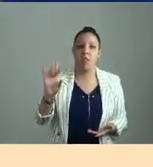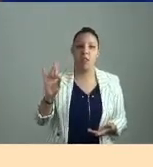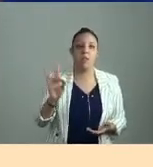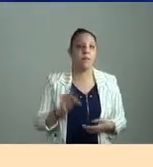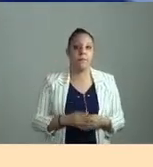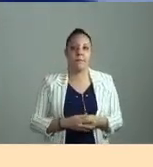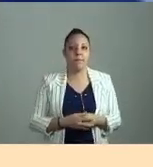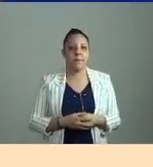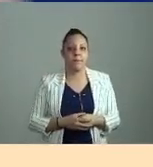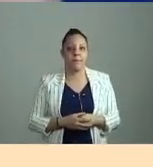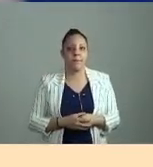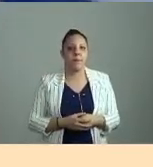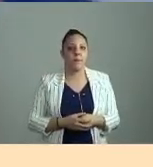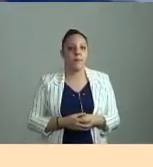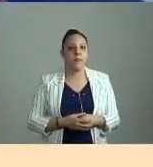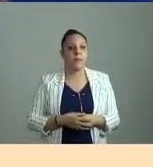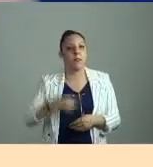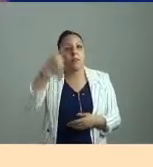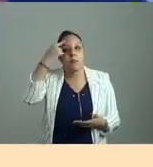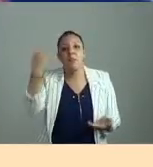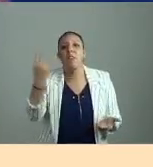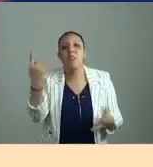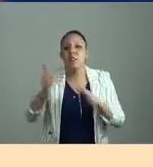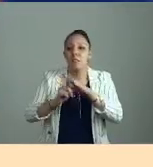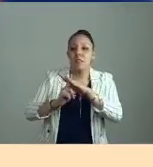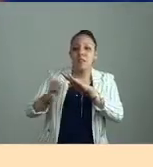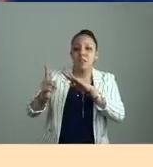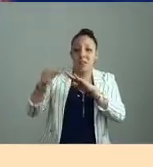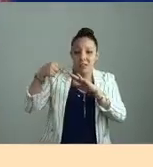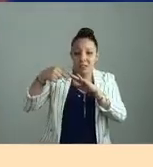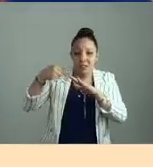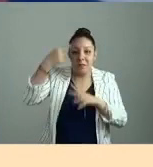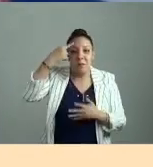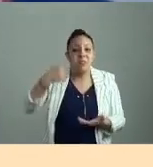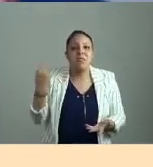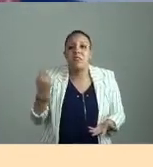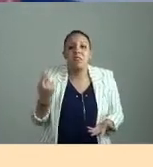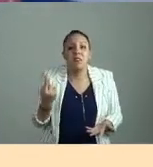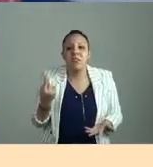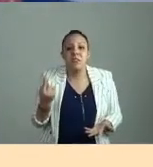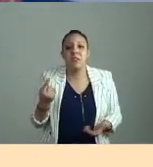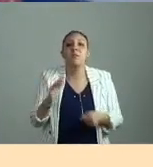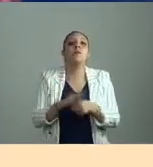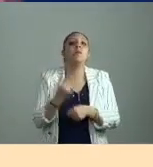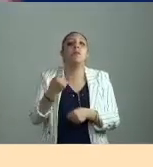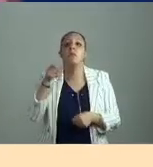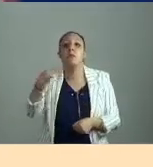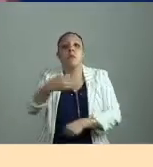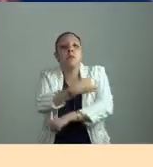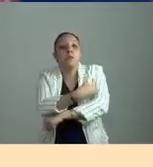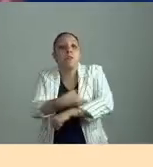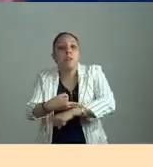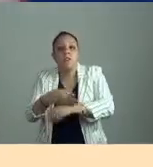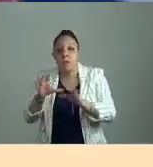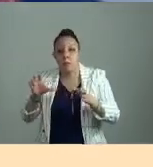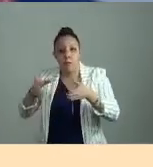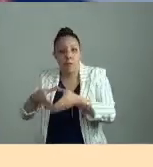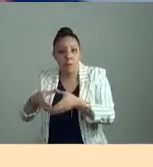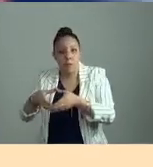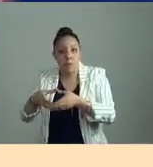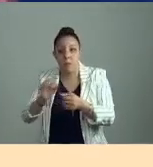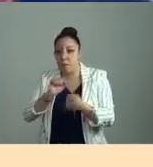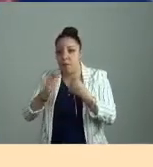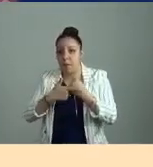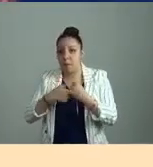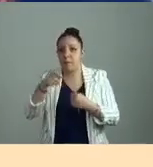emigran porque piden garantizar la vida de su comunidad con gran disco de vida